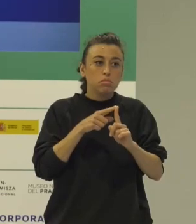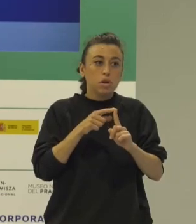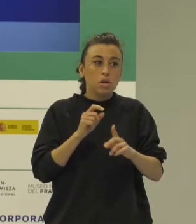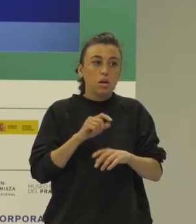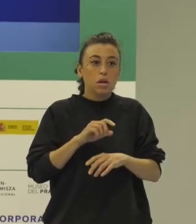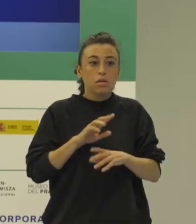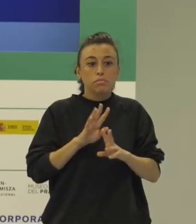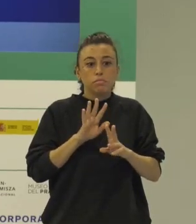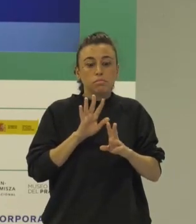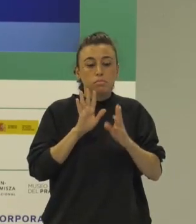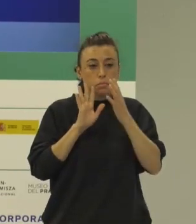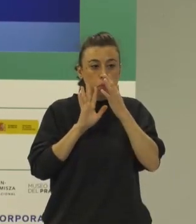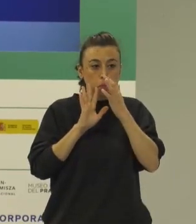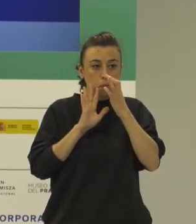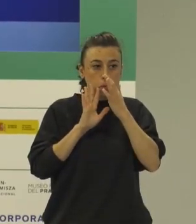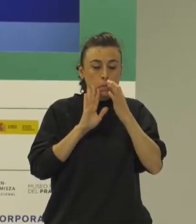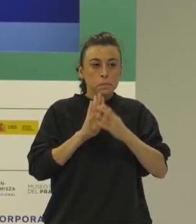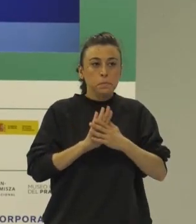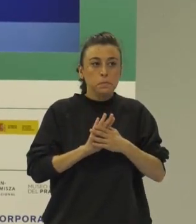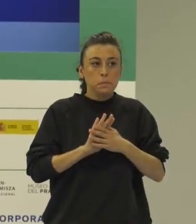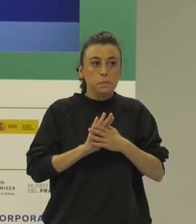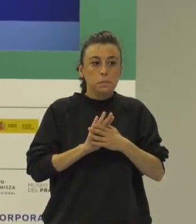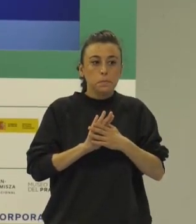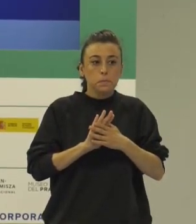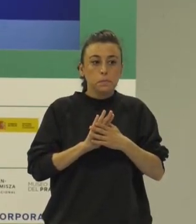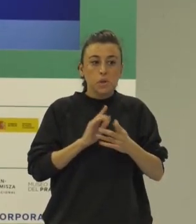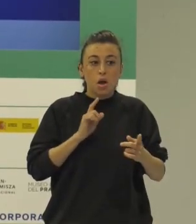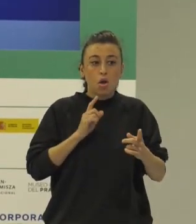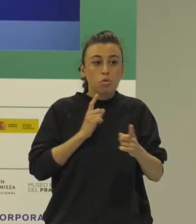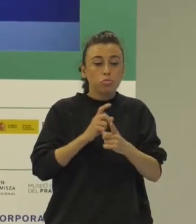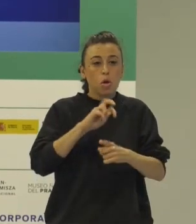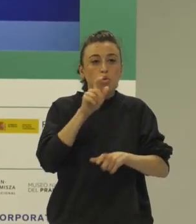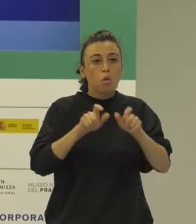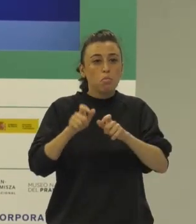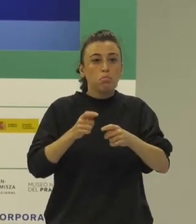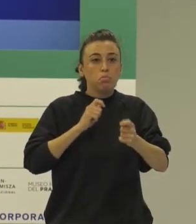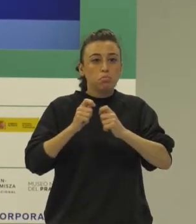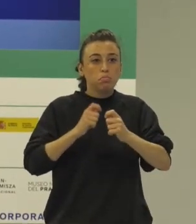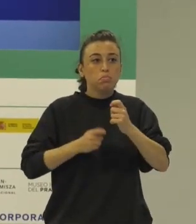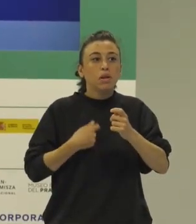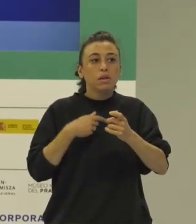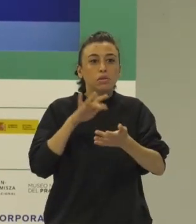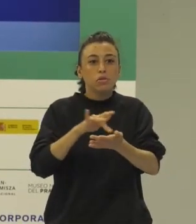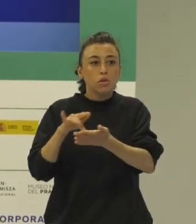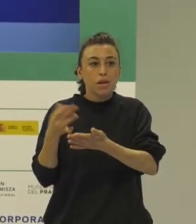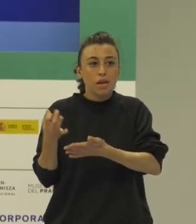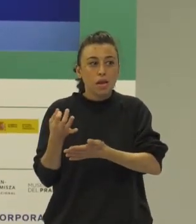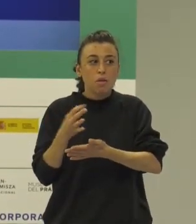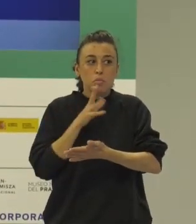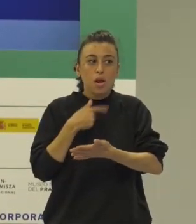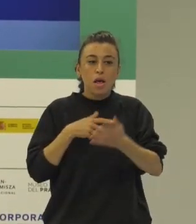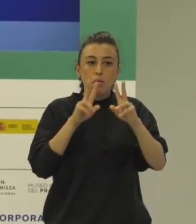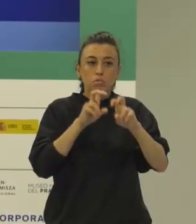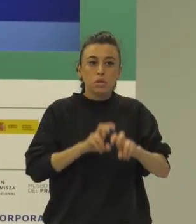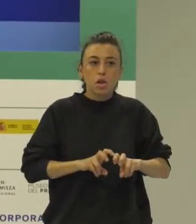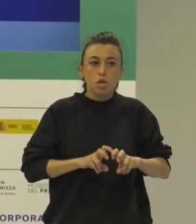Y lo que pudiera llegar a ocurrir contra los otros periodistas que tienen abierta la investigación. El fiscal